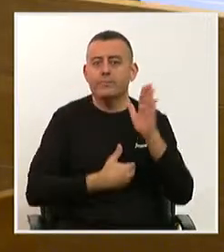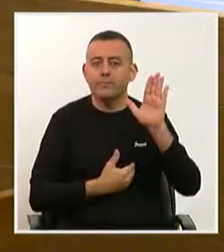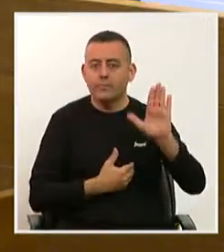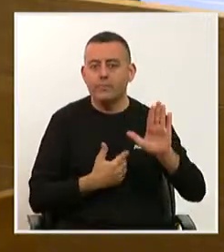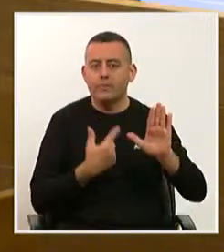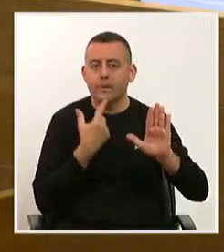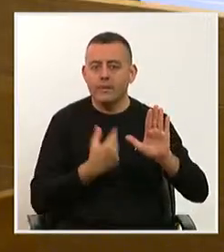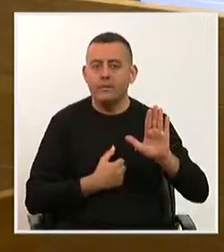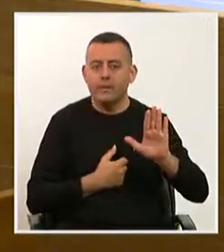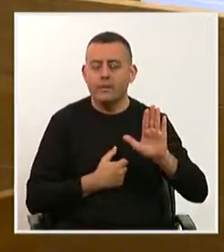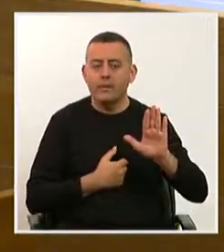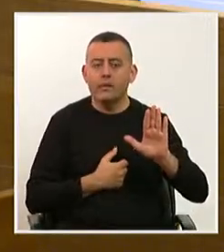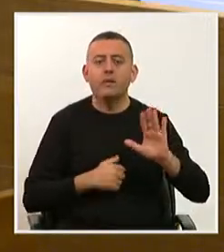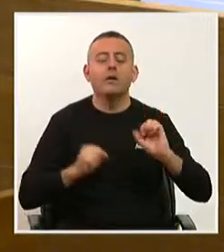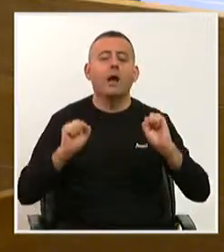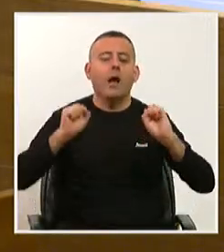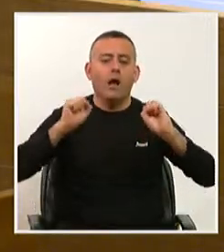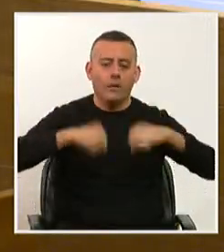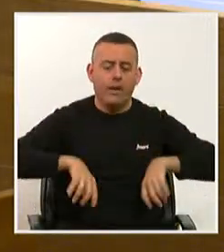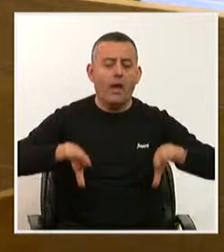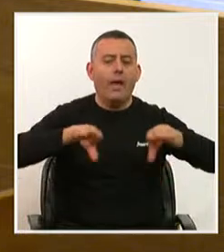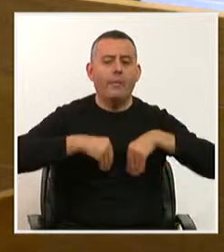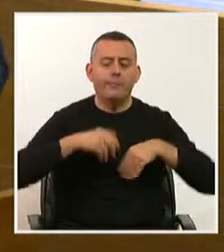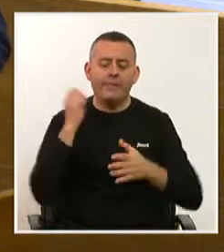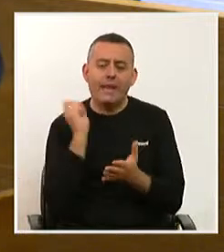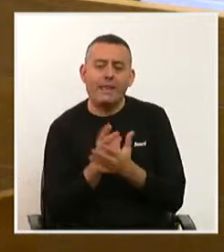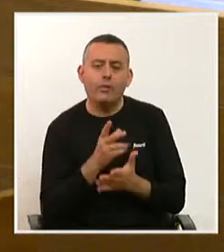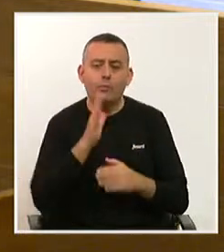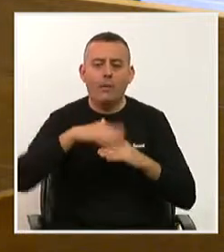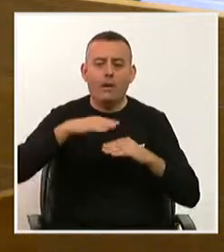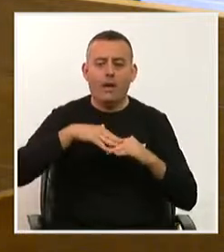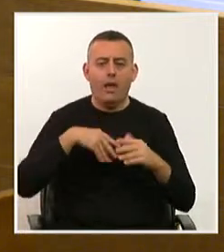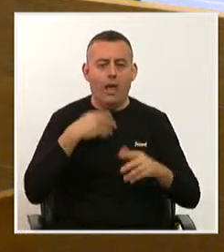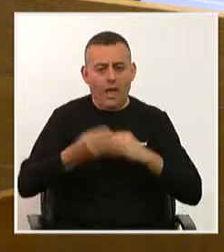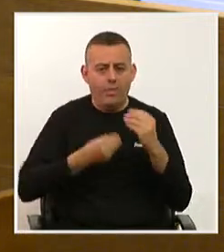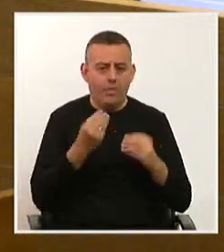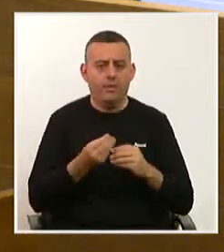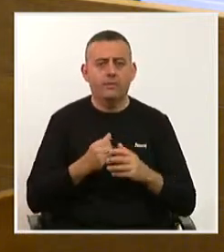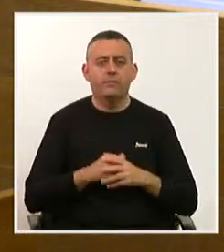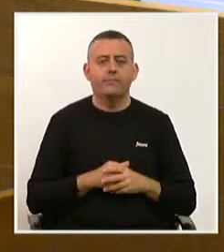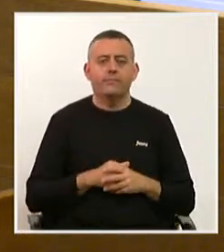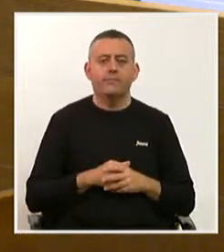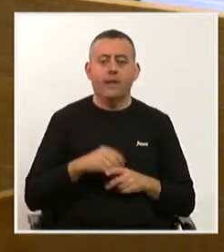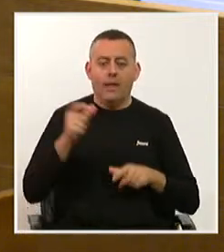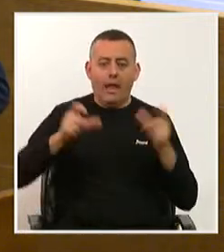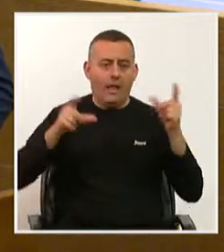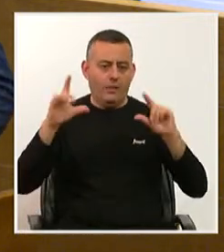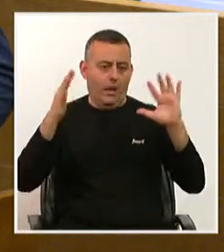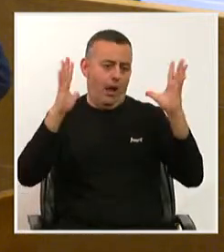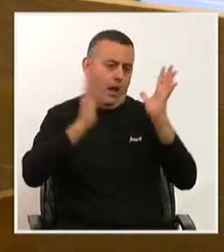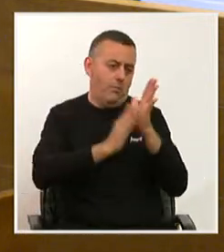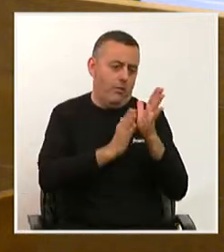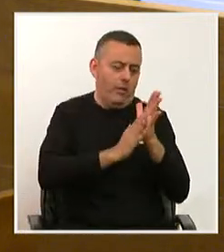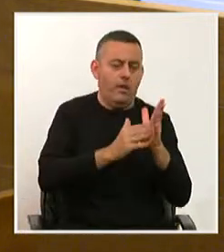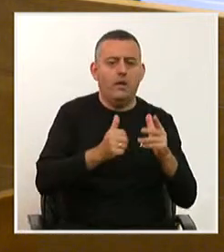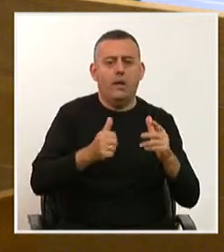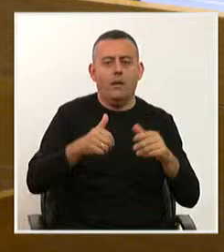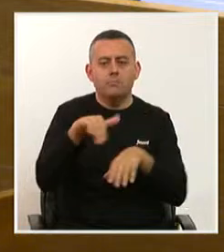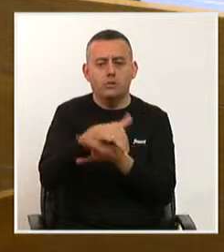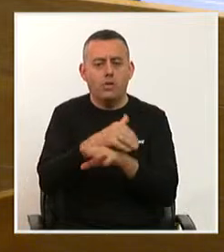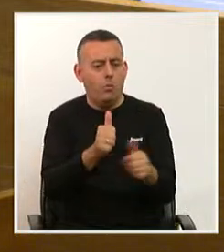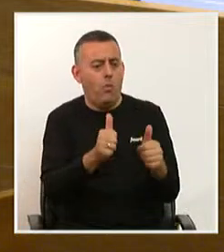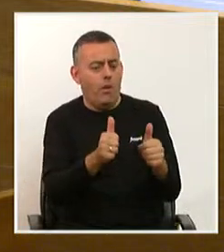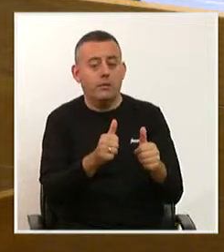acabar elni para 2023 el reto la gente aplaudí carrer en fin el reto pero